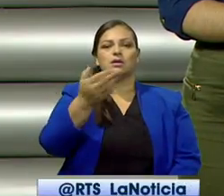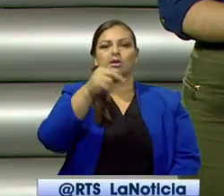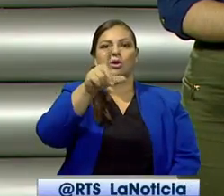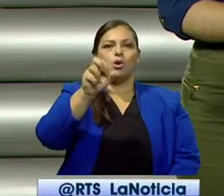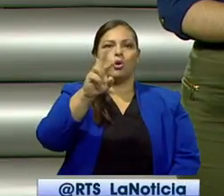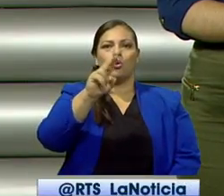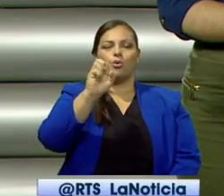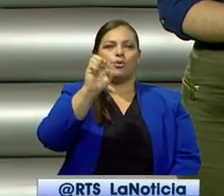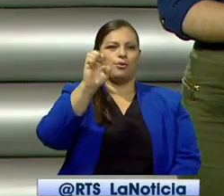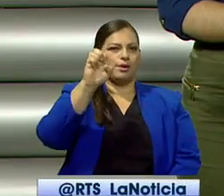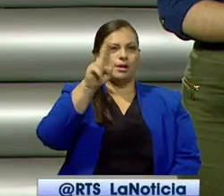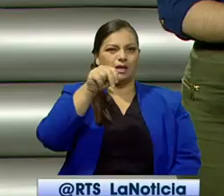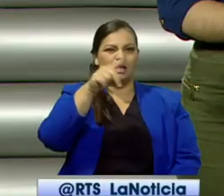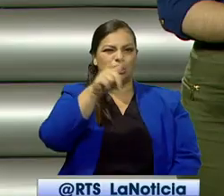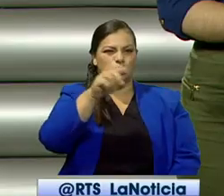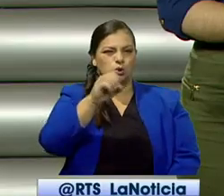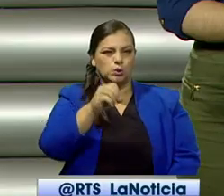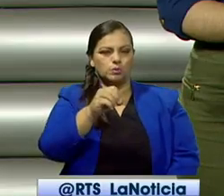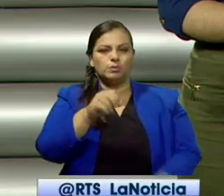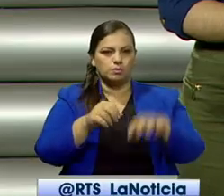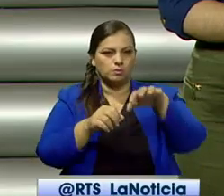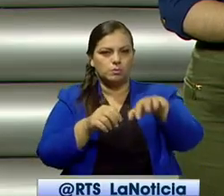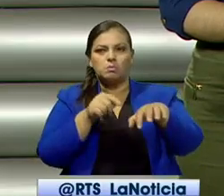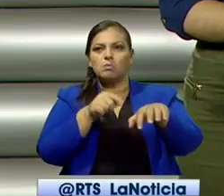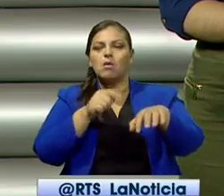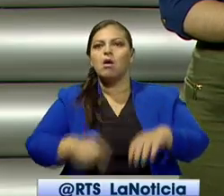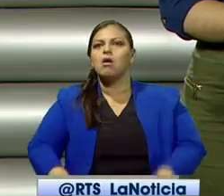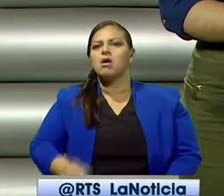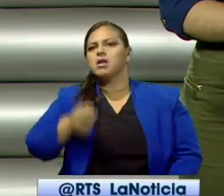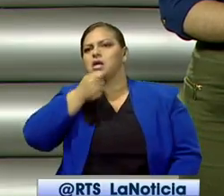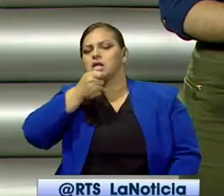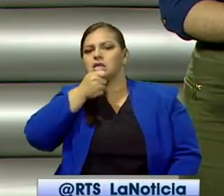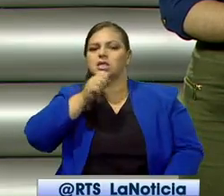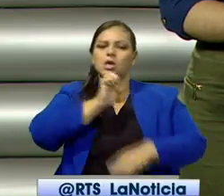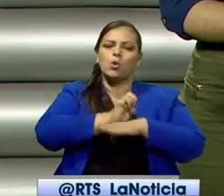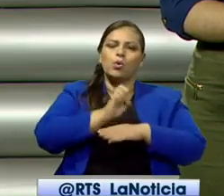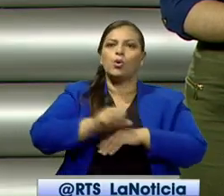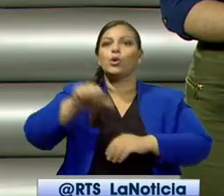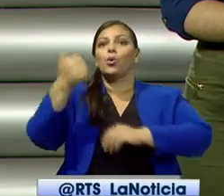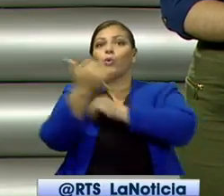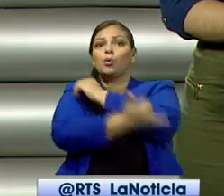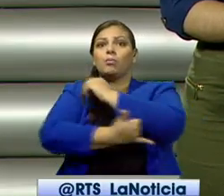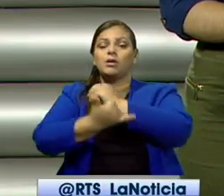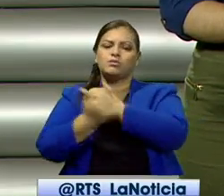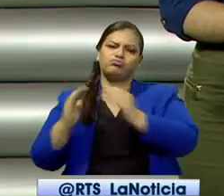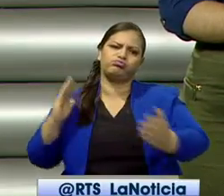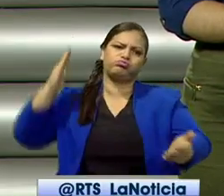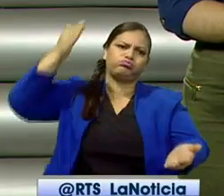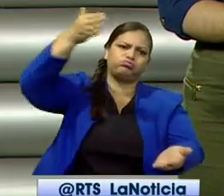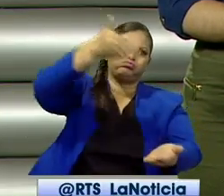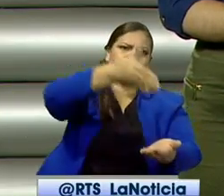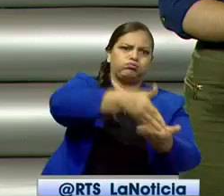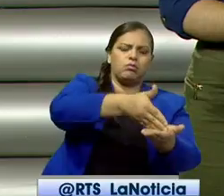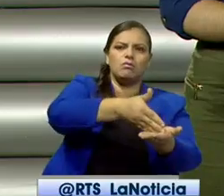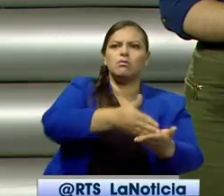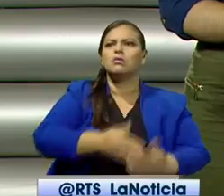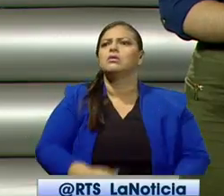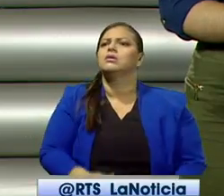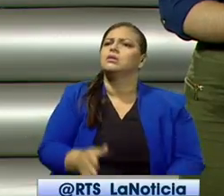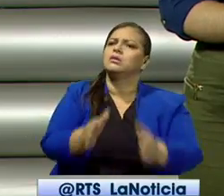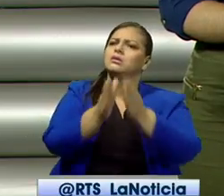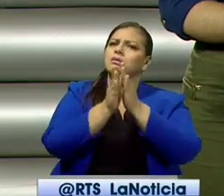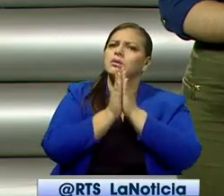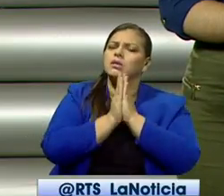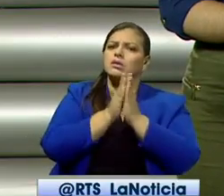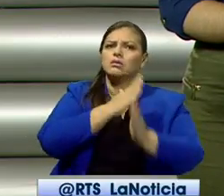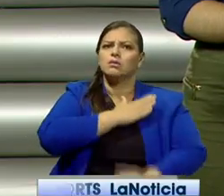equipo periodístico del diario El Comercio, secuestrados y asesinados por un grupo disidente de las FARC. Enseguida los